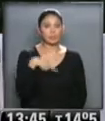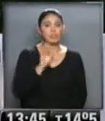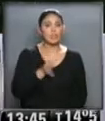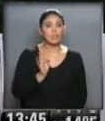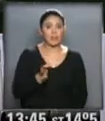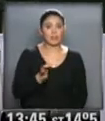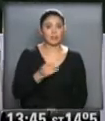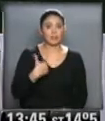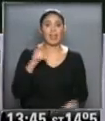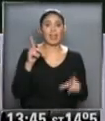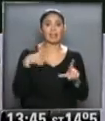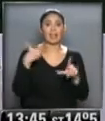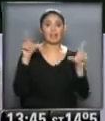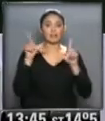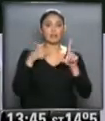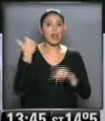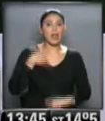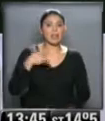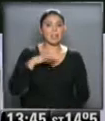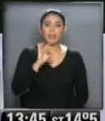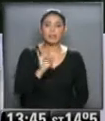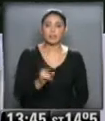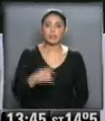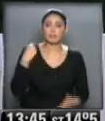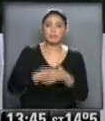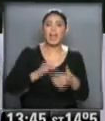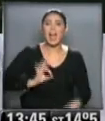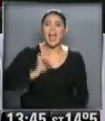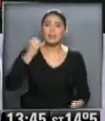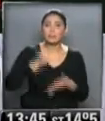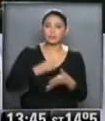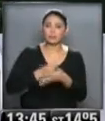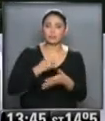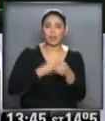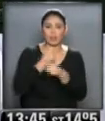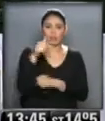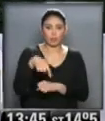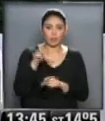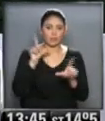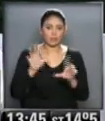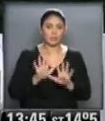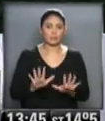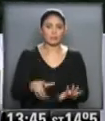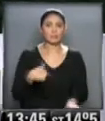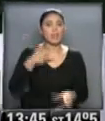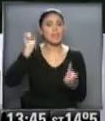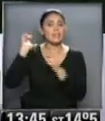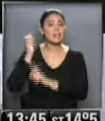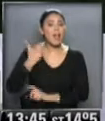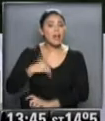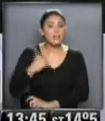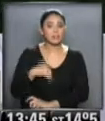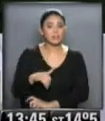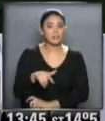momento de digitalizar la televisión argentina fue todo un desafío de muchos años de venir trabajando. Me imagino que la experiencia argentina sirve de alguna